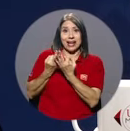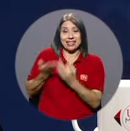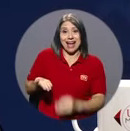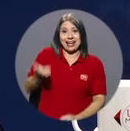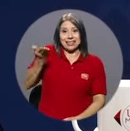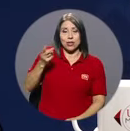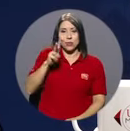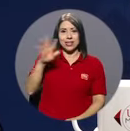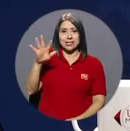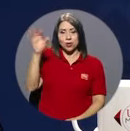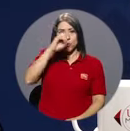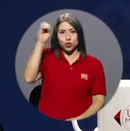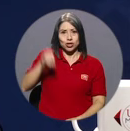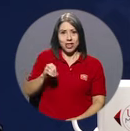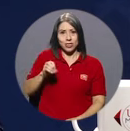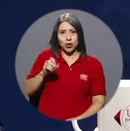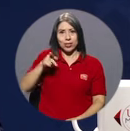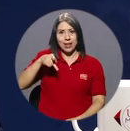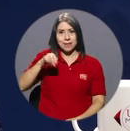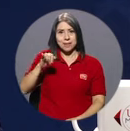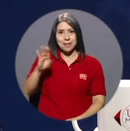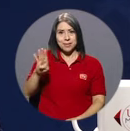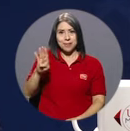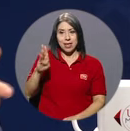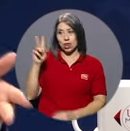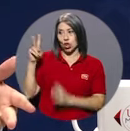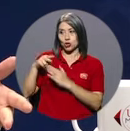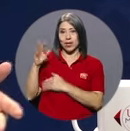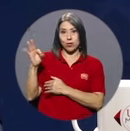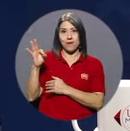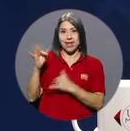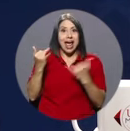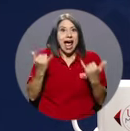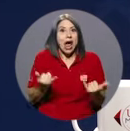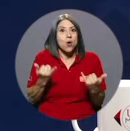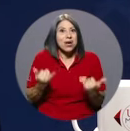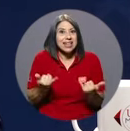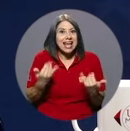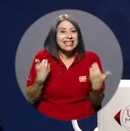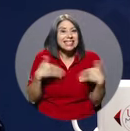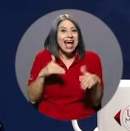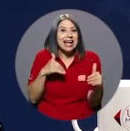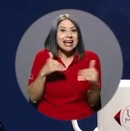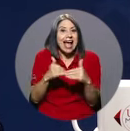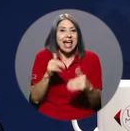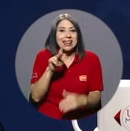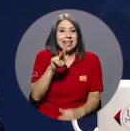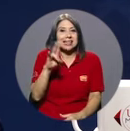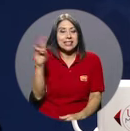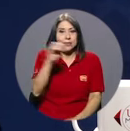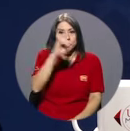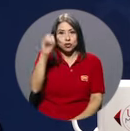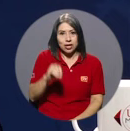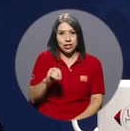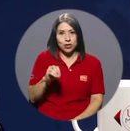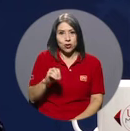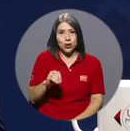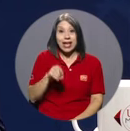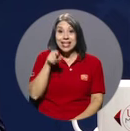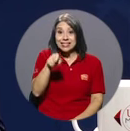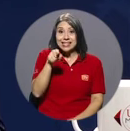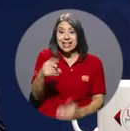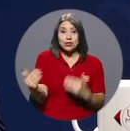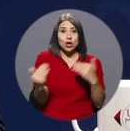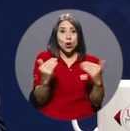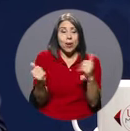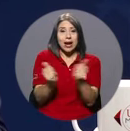creció el 25% del PIB en el 2009, ahorita que ya está cerca del 37%.